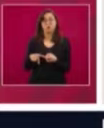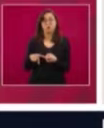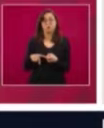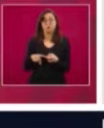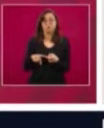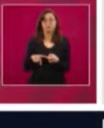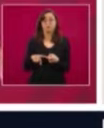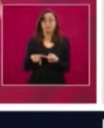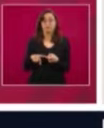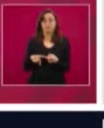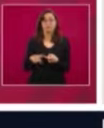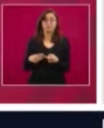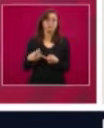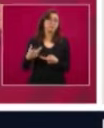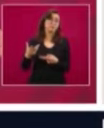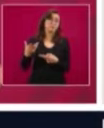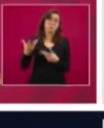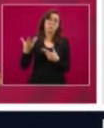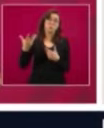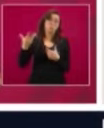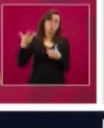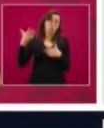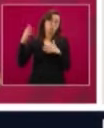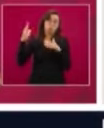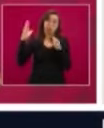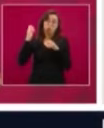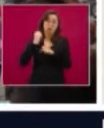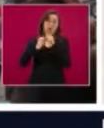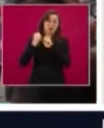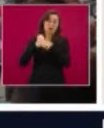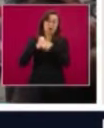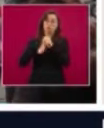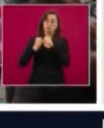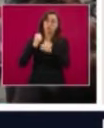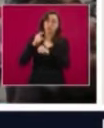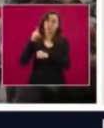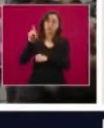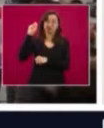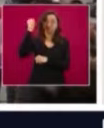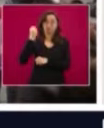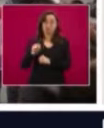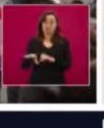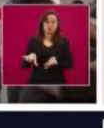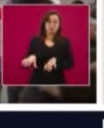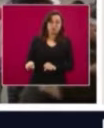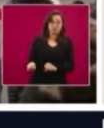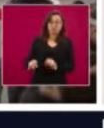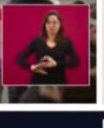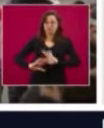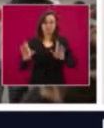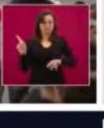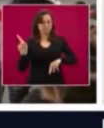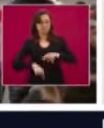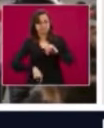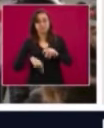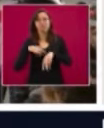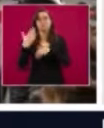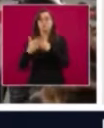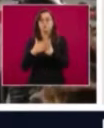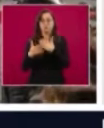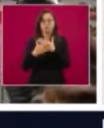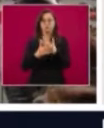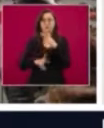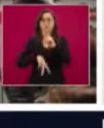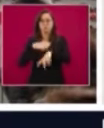Heidi, que... pues dependerá para ustedes los especialistas si esa merma del 11% en popularidad de noviembre del